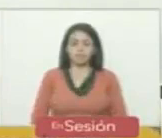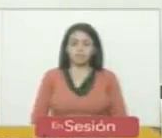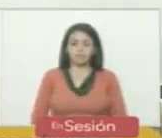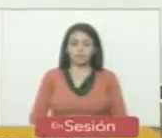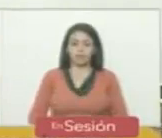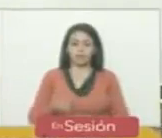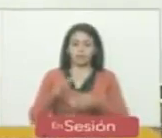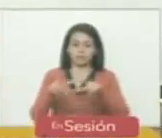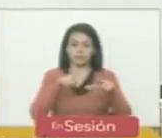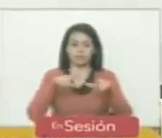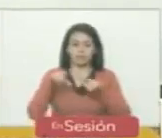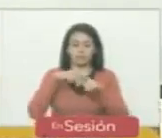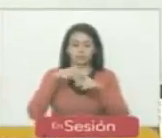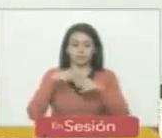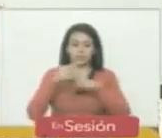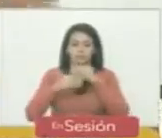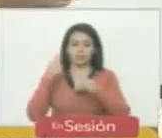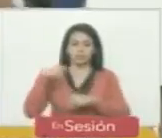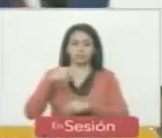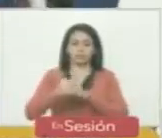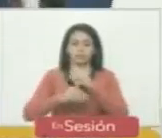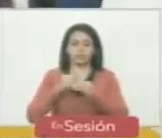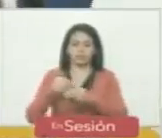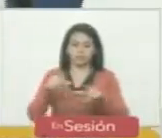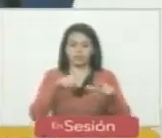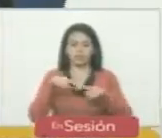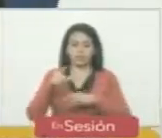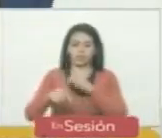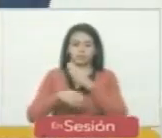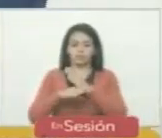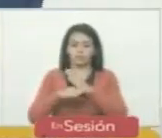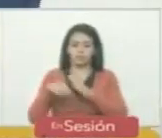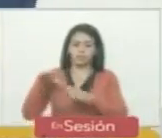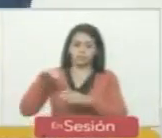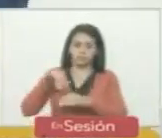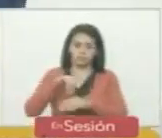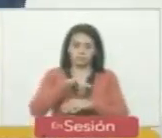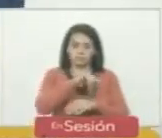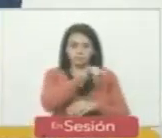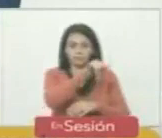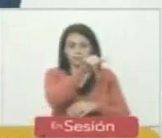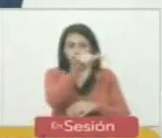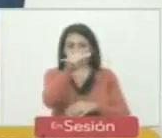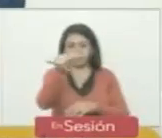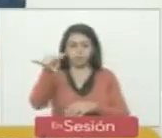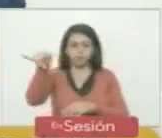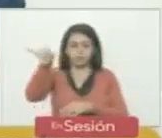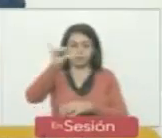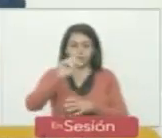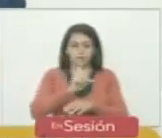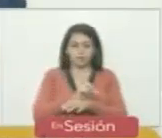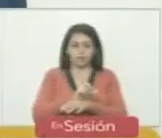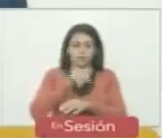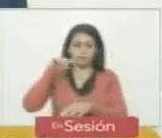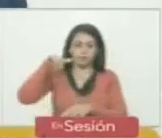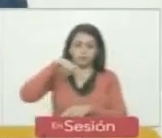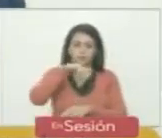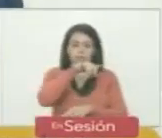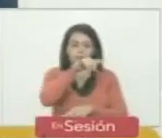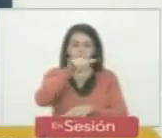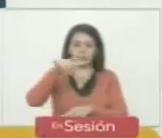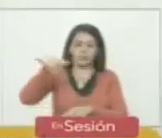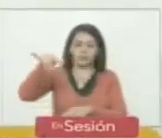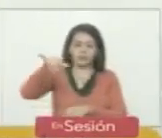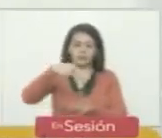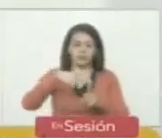la ruta que hubiera obligado a que se desviara para que ese avión se precipitara a tierra por